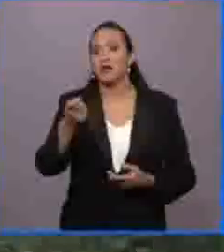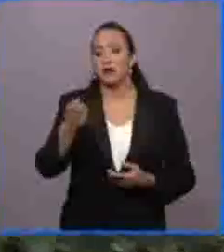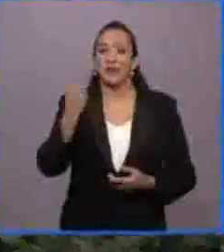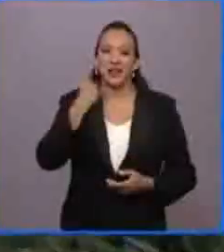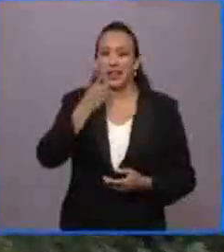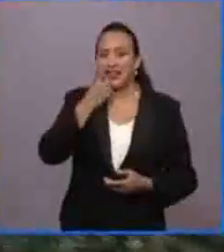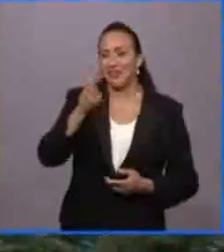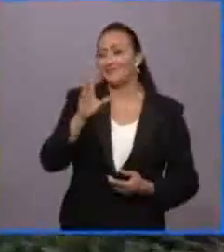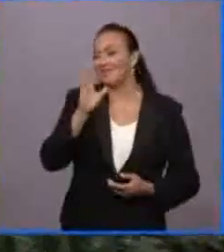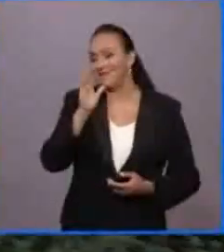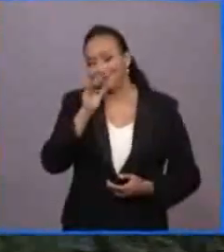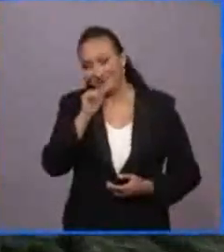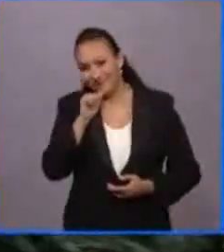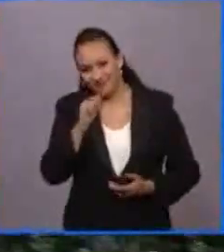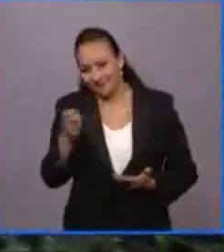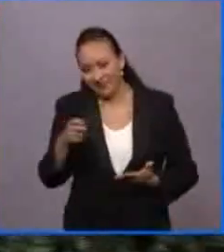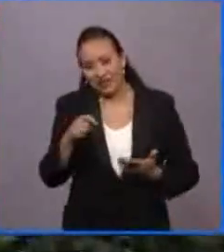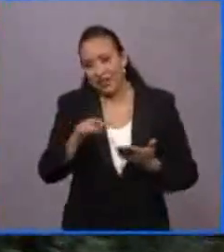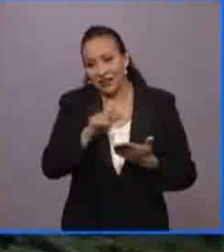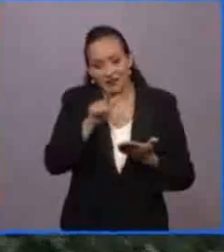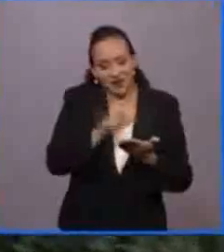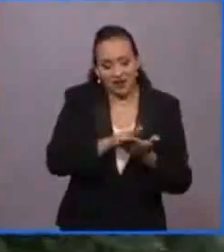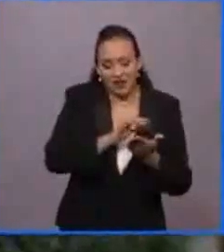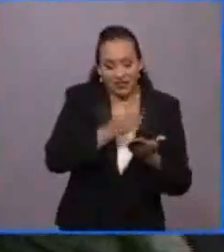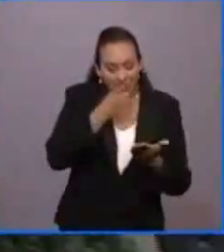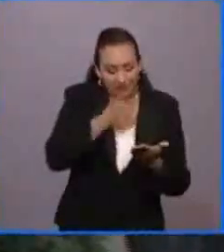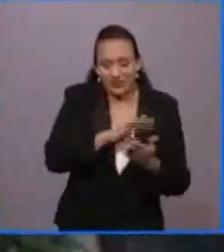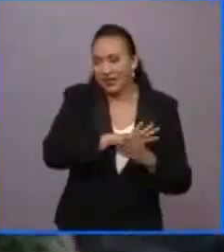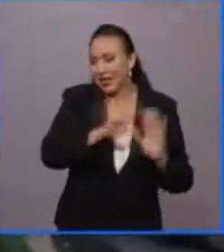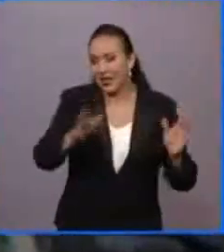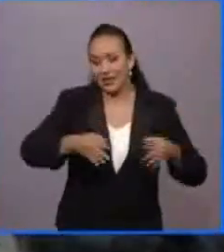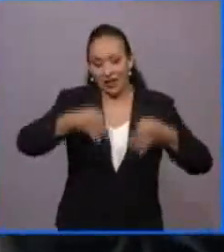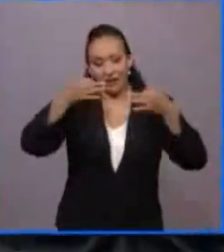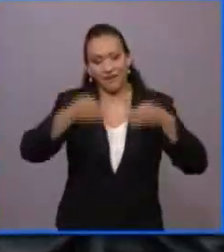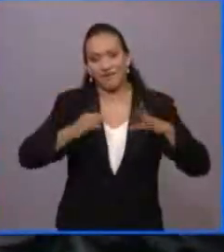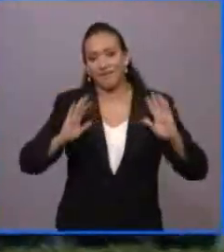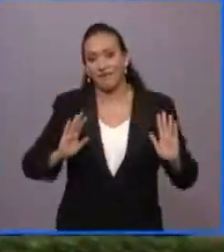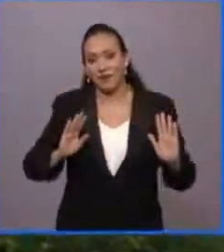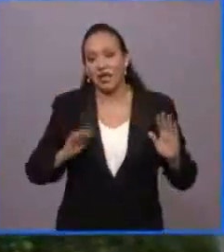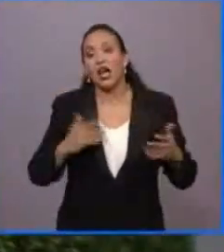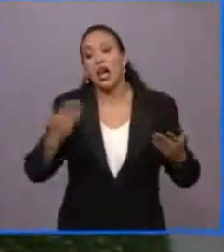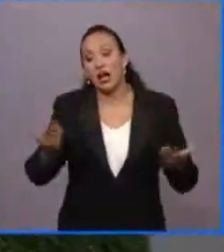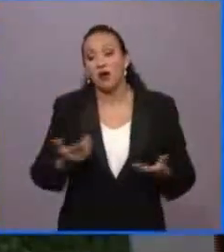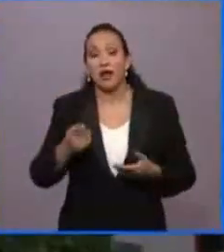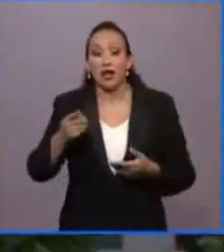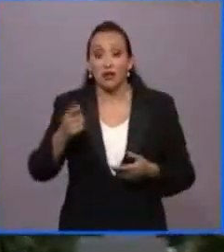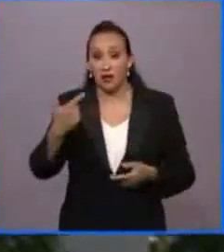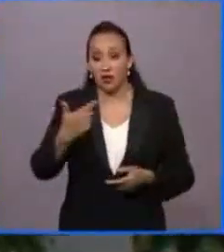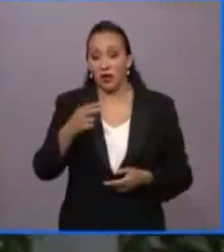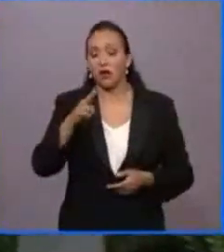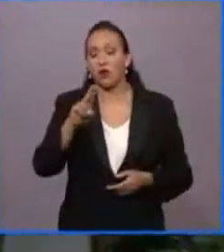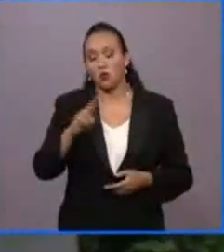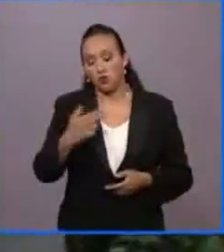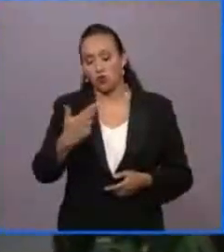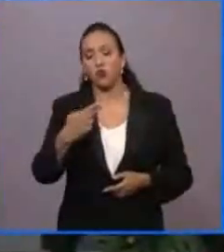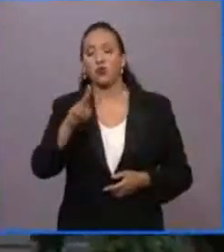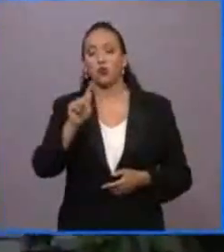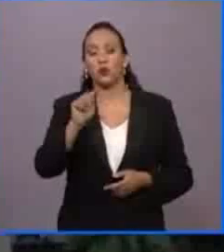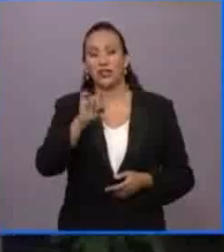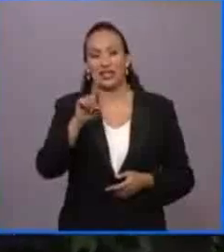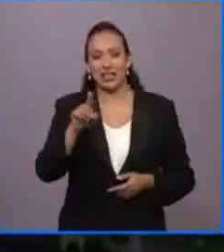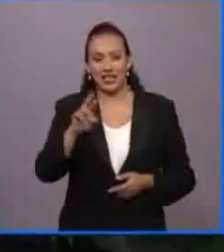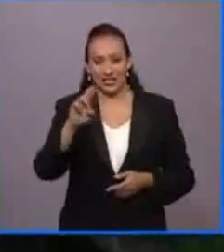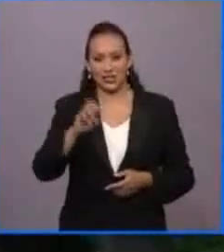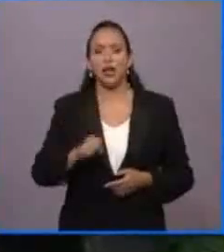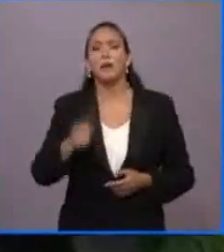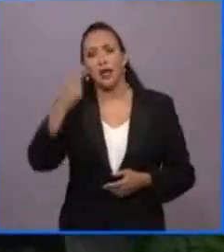inviable porque se indica la elegibilidad y viabilidad como candidato de Gutiérrez Priego la determinó el Comité de Evaluación del